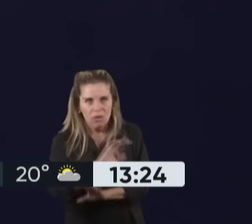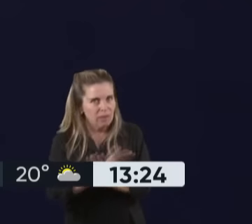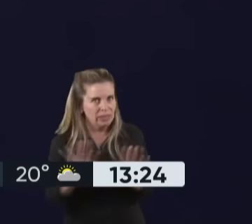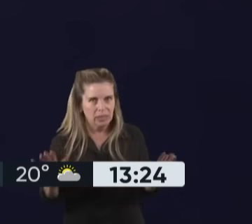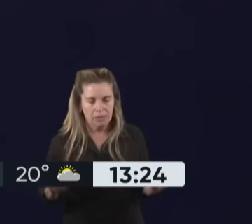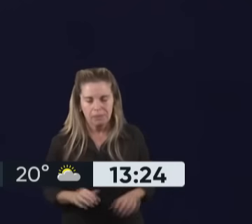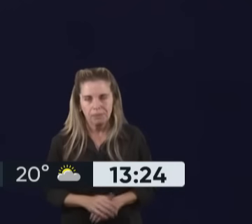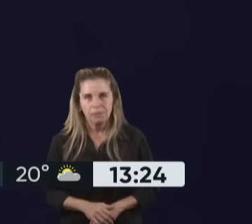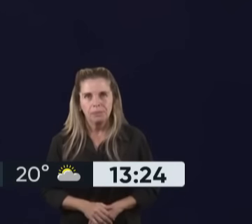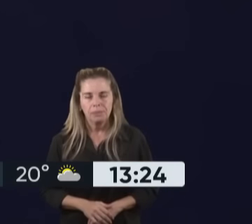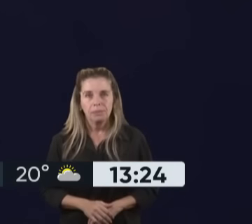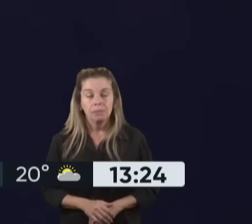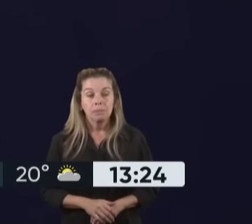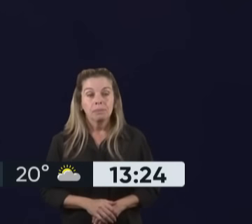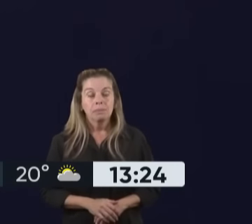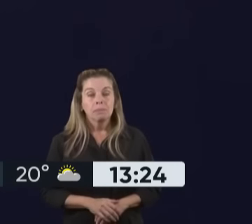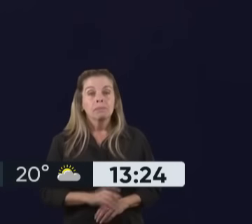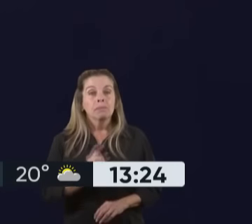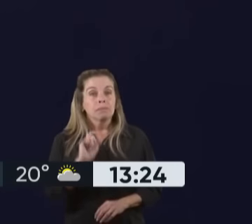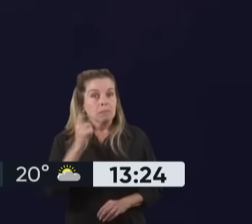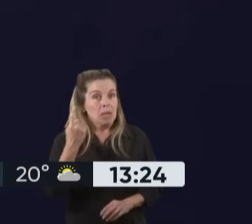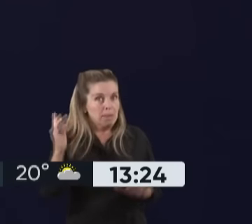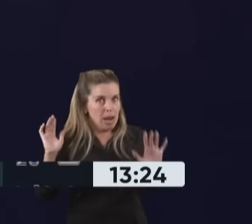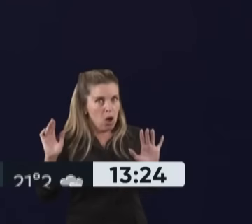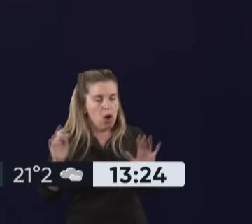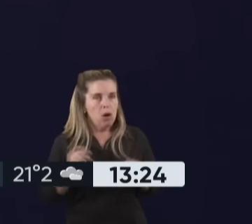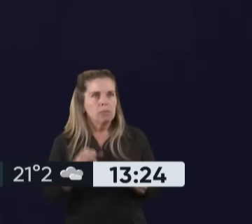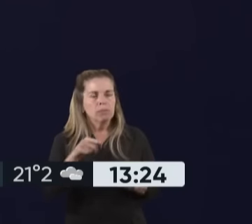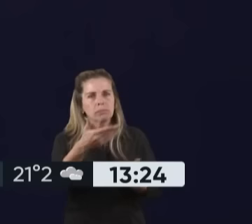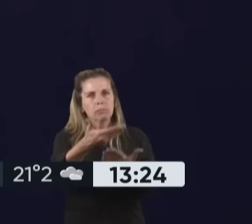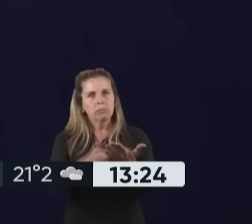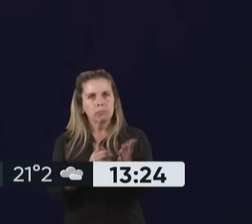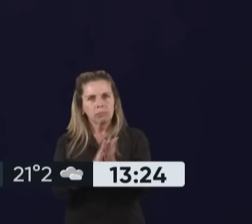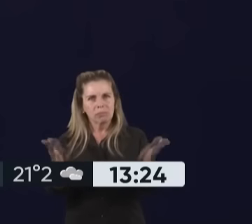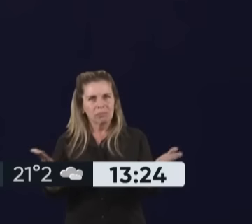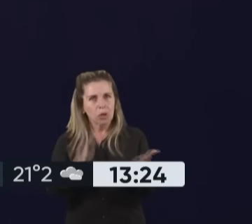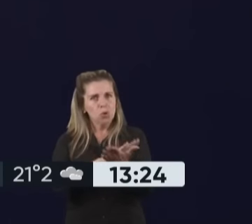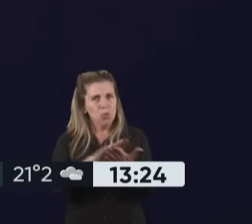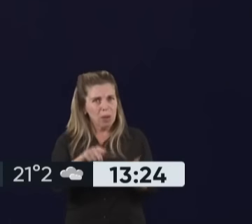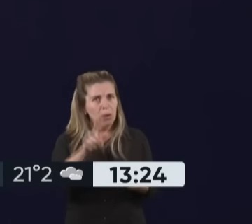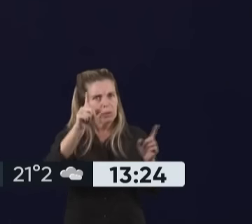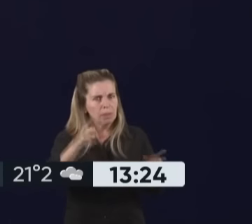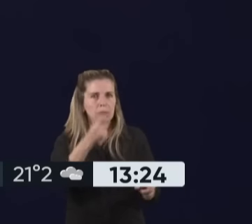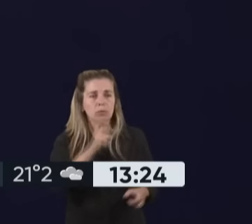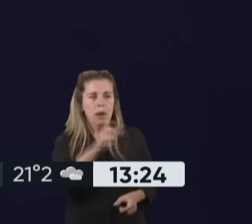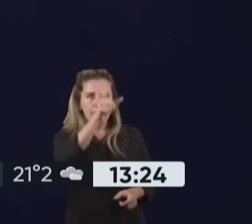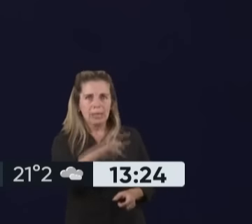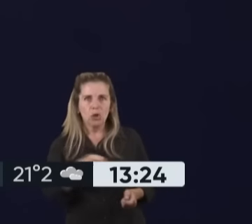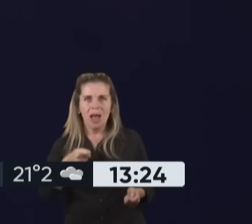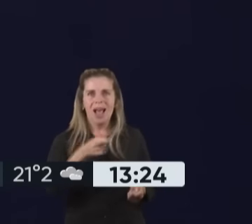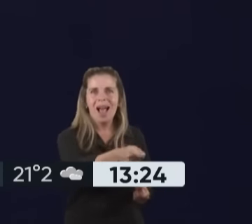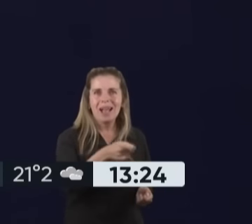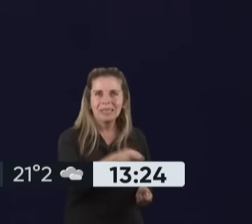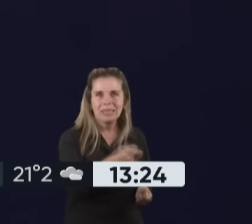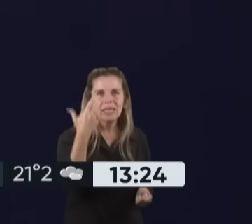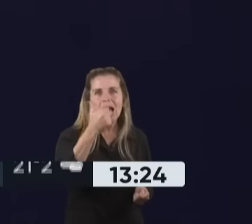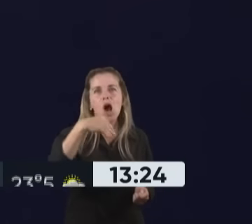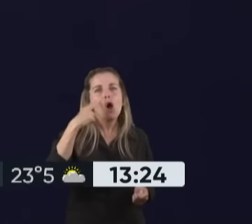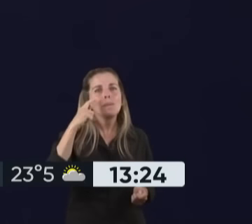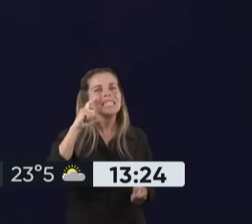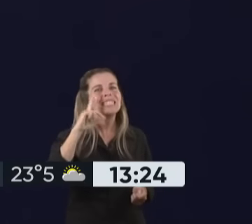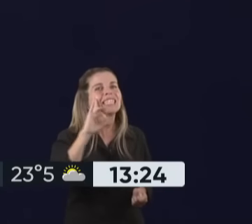termina. En primer lugar, lo primero que cambia son las penas de los homicidios. El homicidio simple tenía una pena